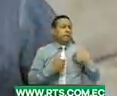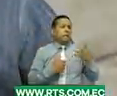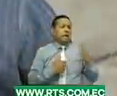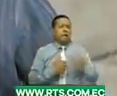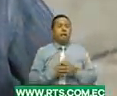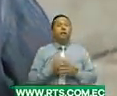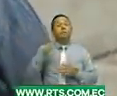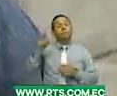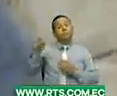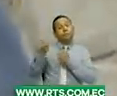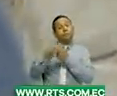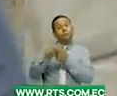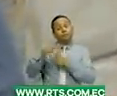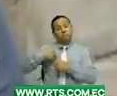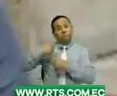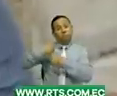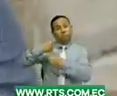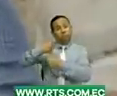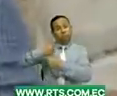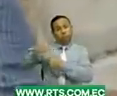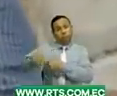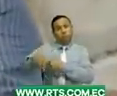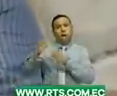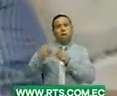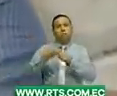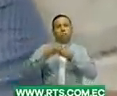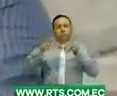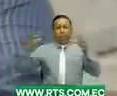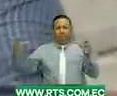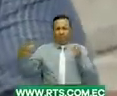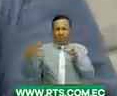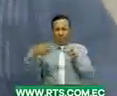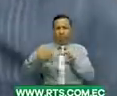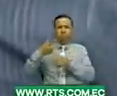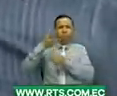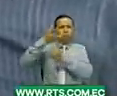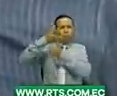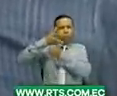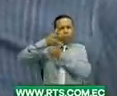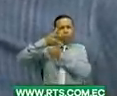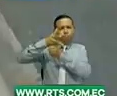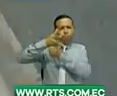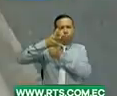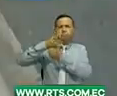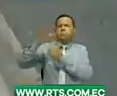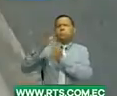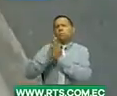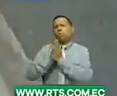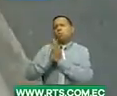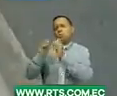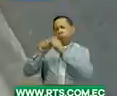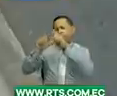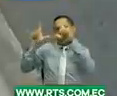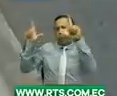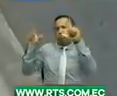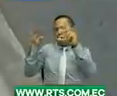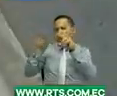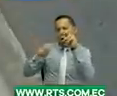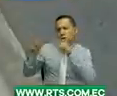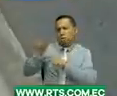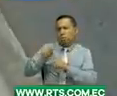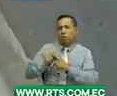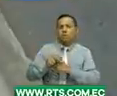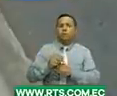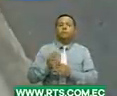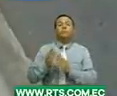yo trabajo, hay un circuito cerrado, hay una compañía de seguridad y yo me ayudé con ellos. Pide a las autoridades de seguridad lo